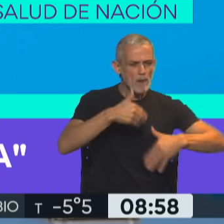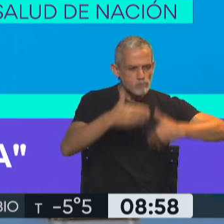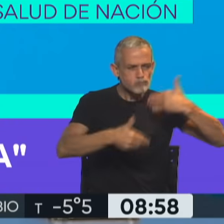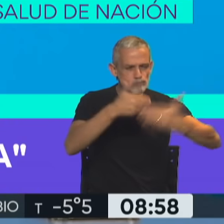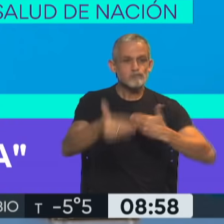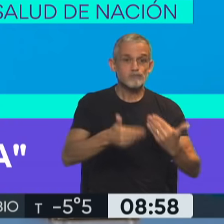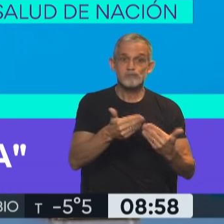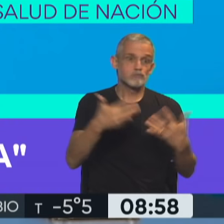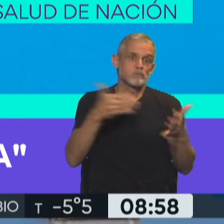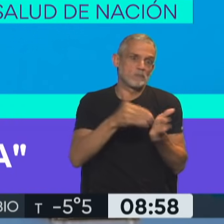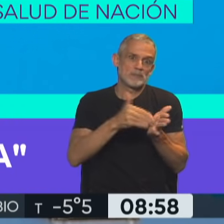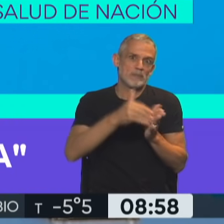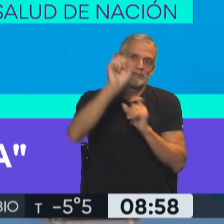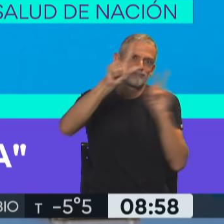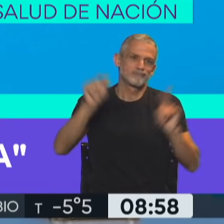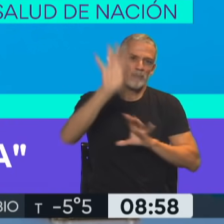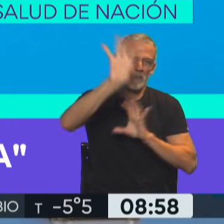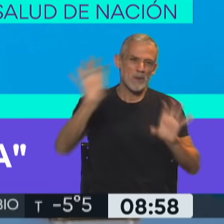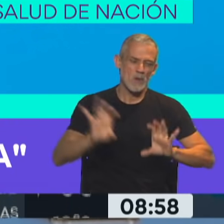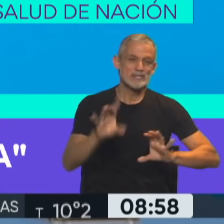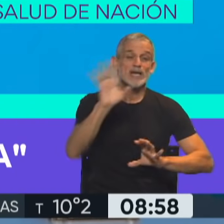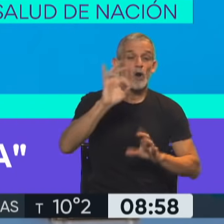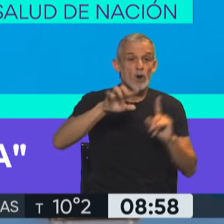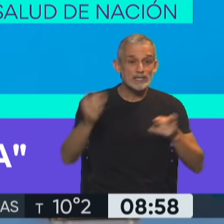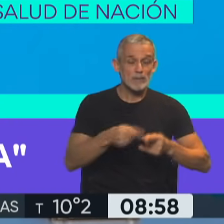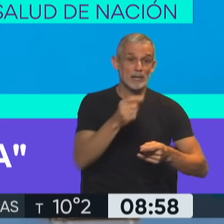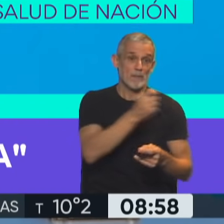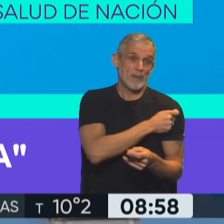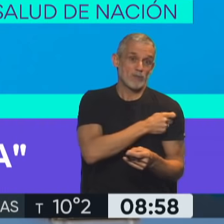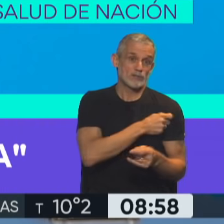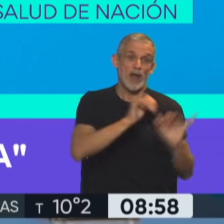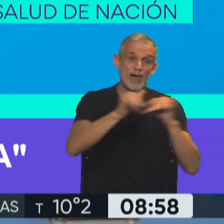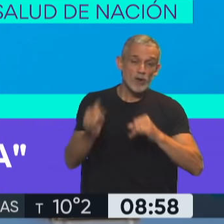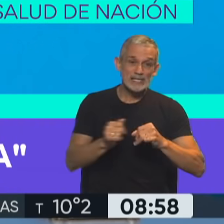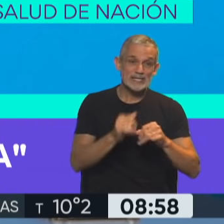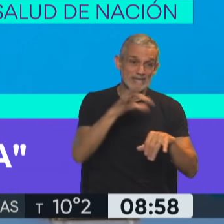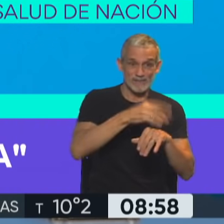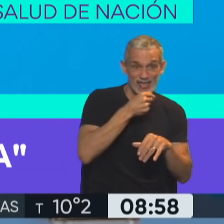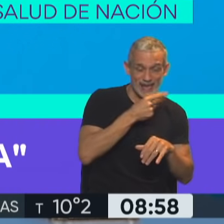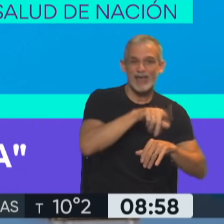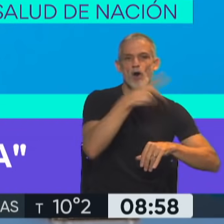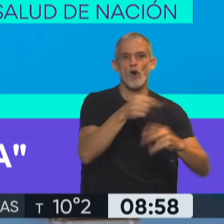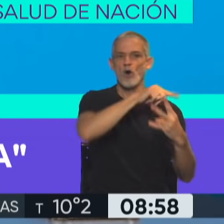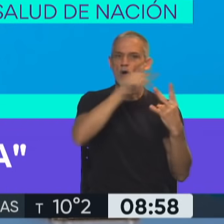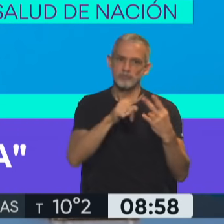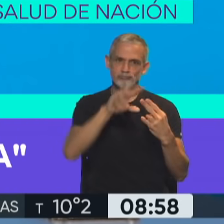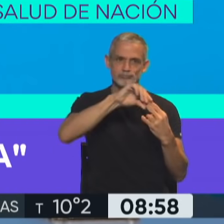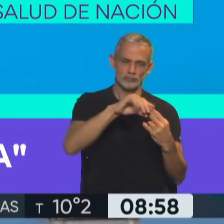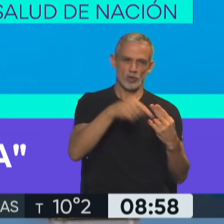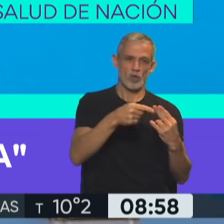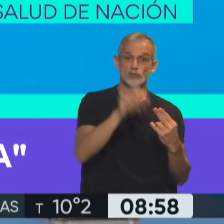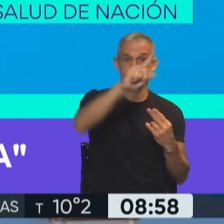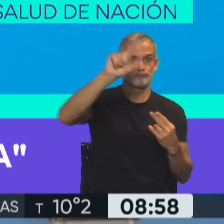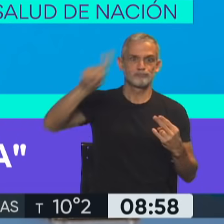nuevamente en función de los planes provinciales o en vacunar adolescentes no priorizados o en completar esquemas, y cada